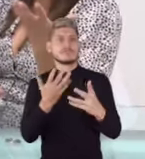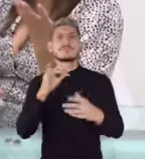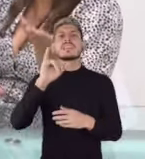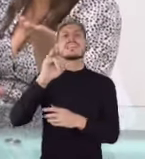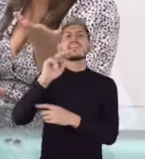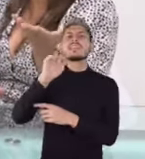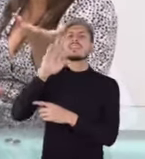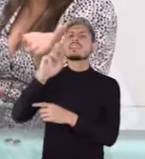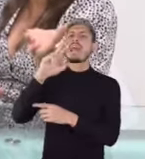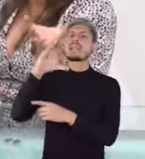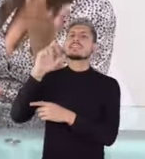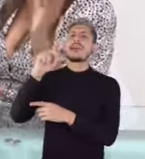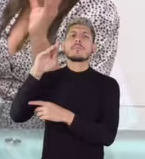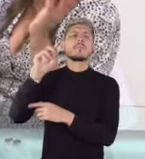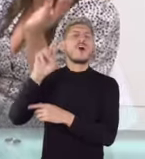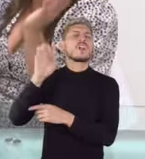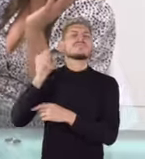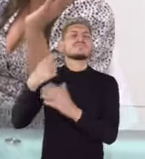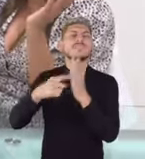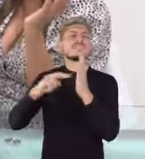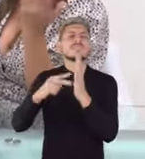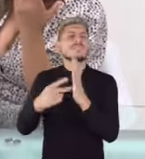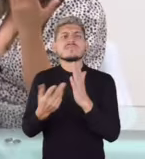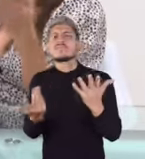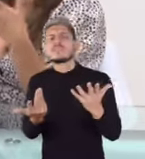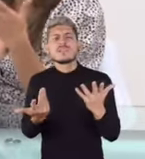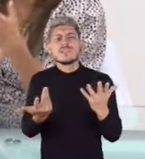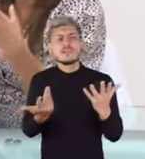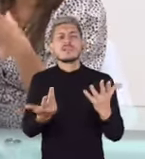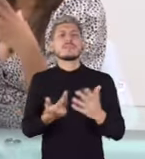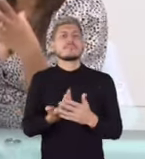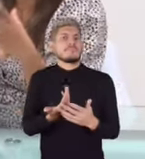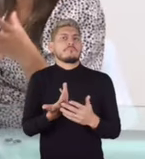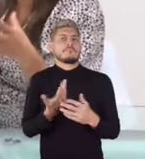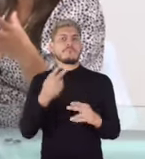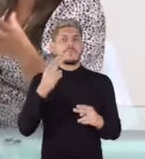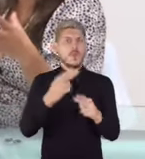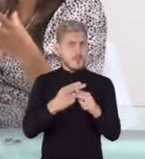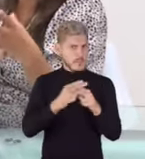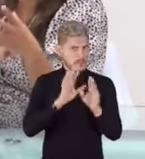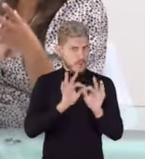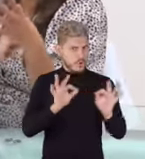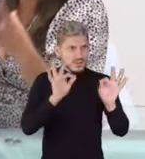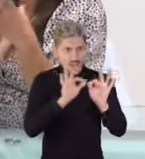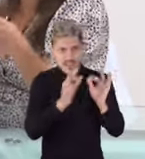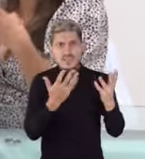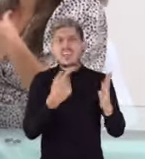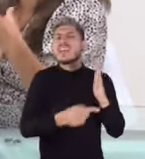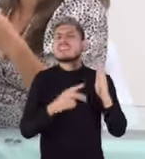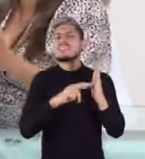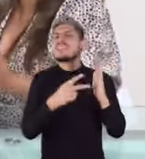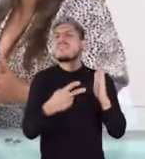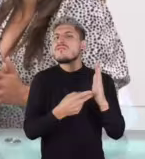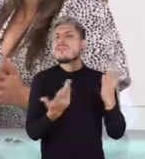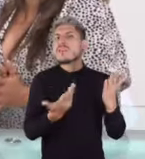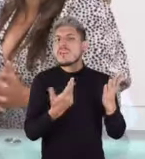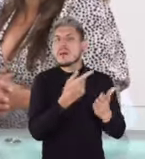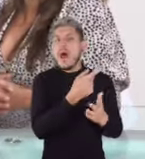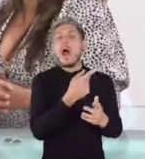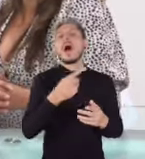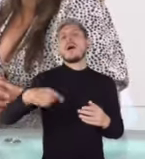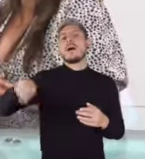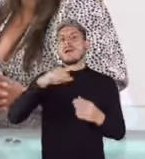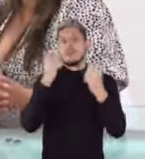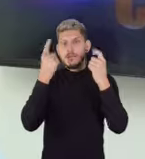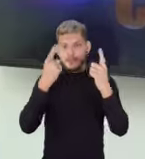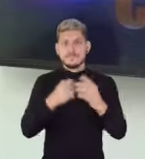gente un poco nos entienda? O sea, claro, técnicamente debe ser algún elemento importante, pero ¿qué significa para que la gente nos